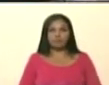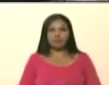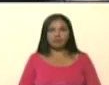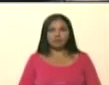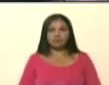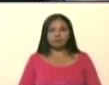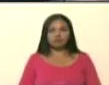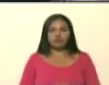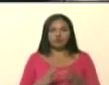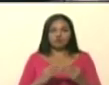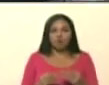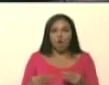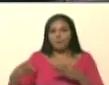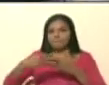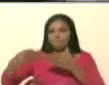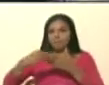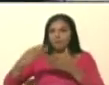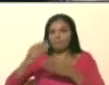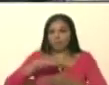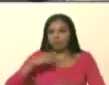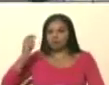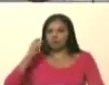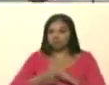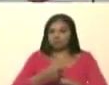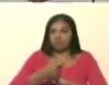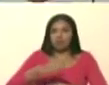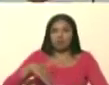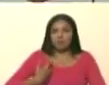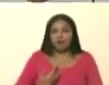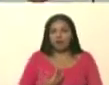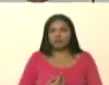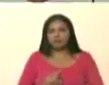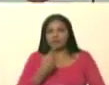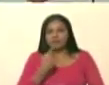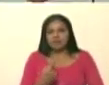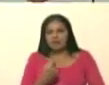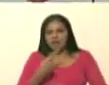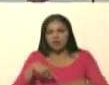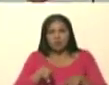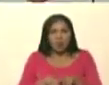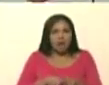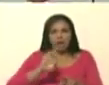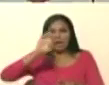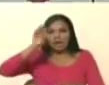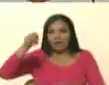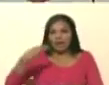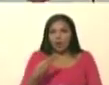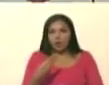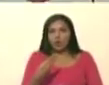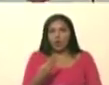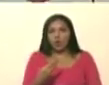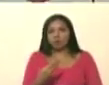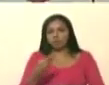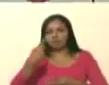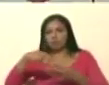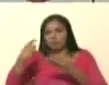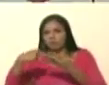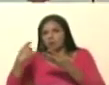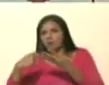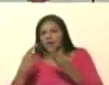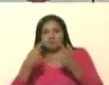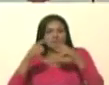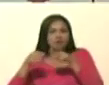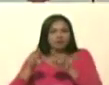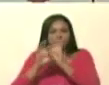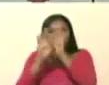las divisas convertibles llámese euros rublos yuanes